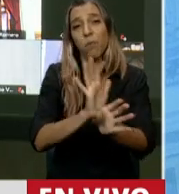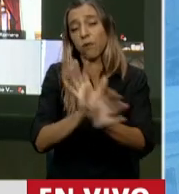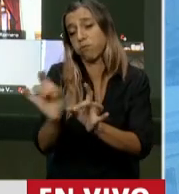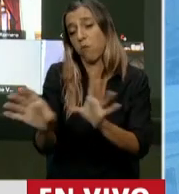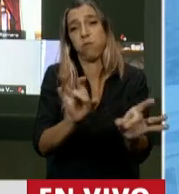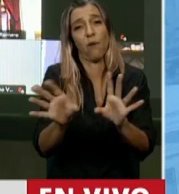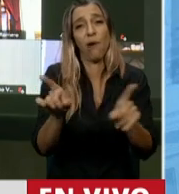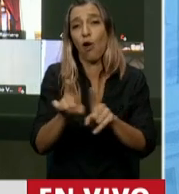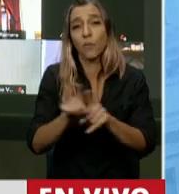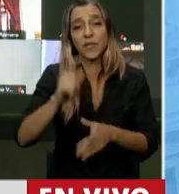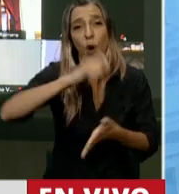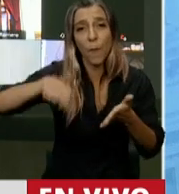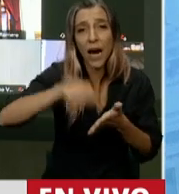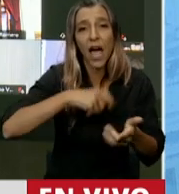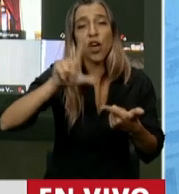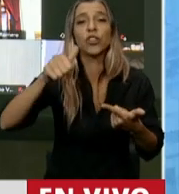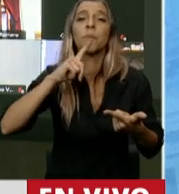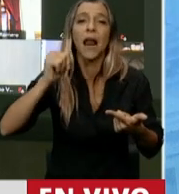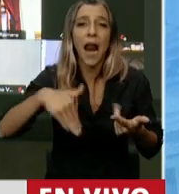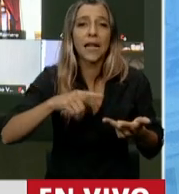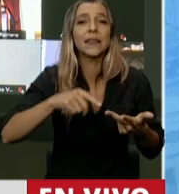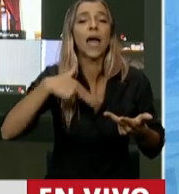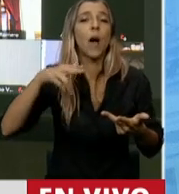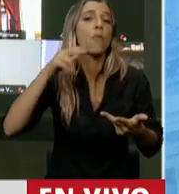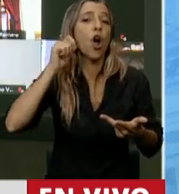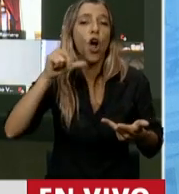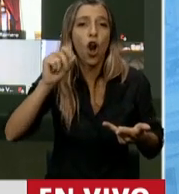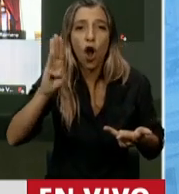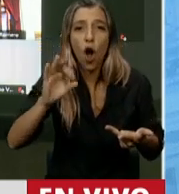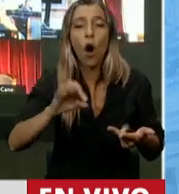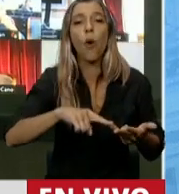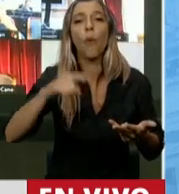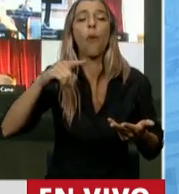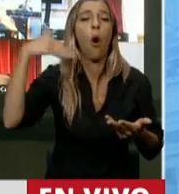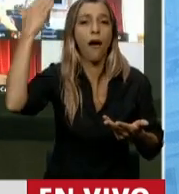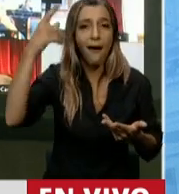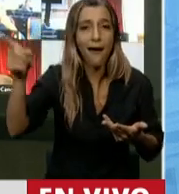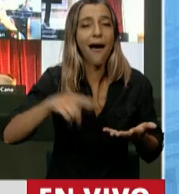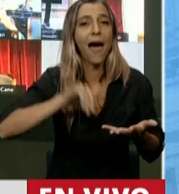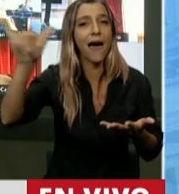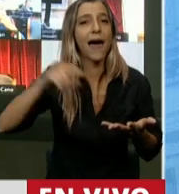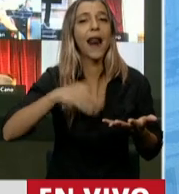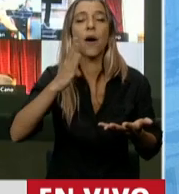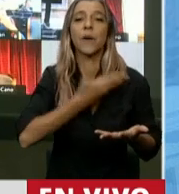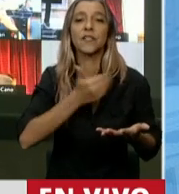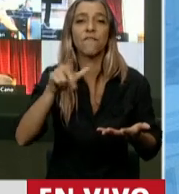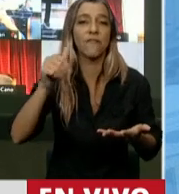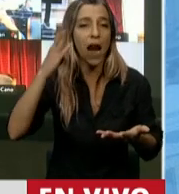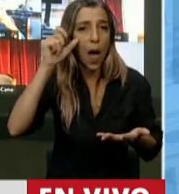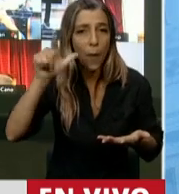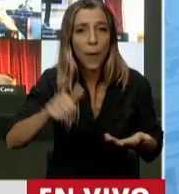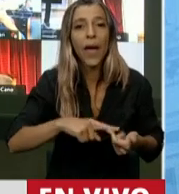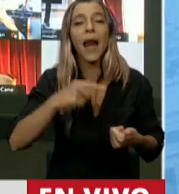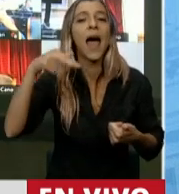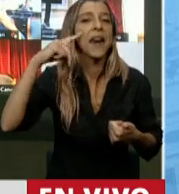Libre, Latam, Walmart, Globo, Norway, Emiratos Árabes, BAS, Axalta, Falabella, Nike, no se